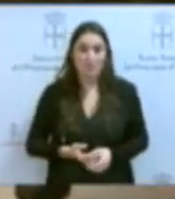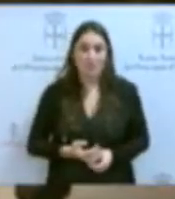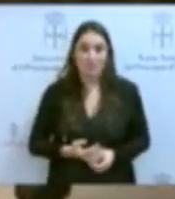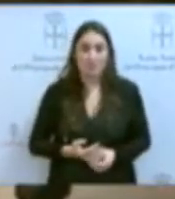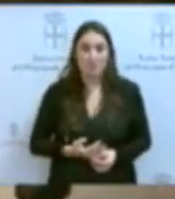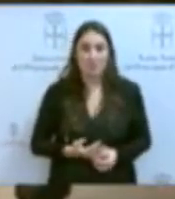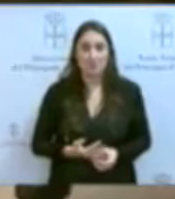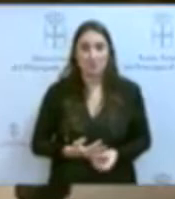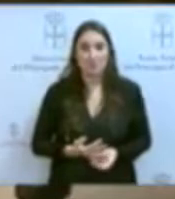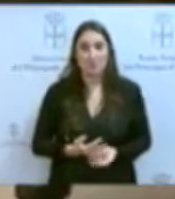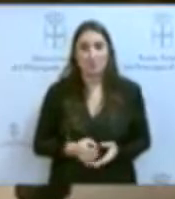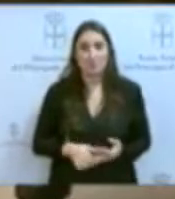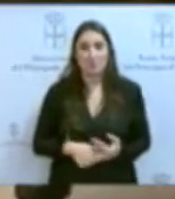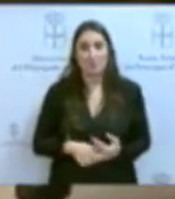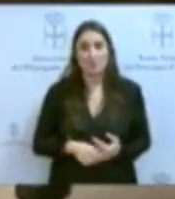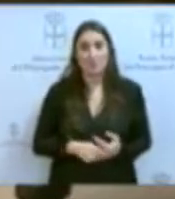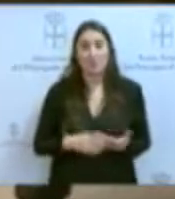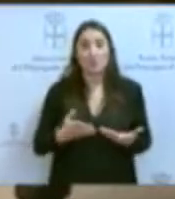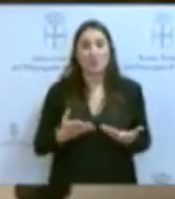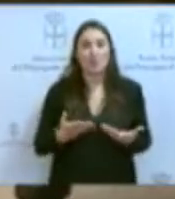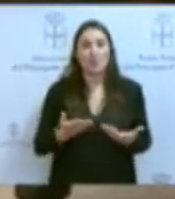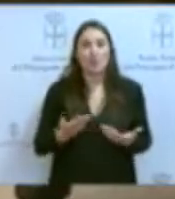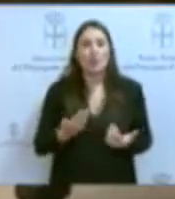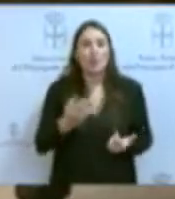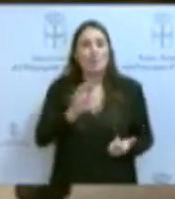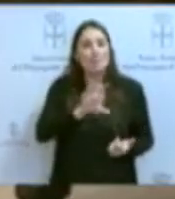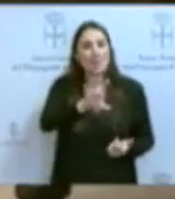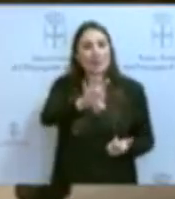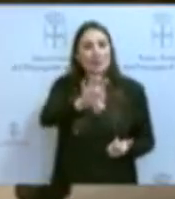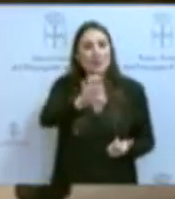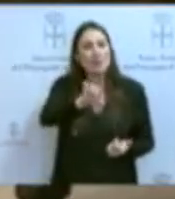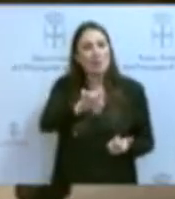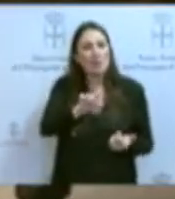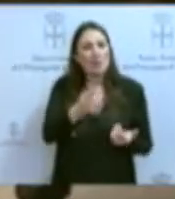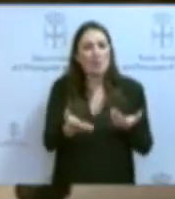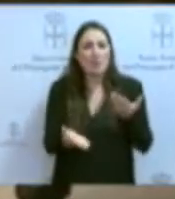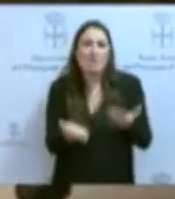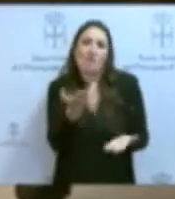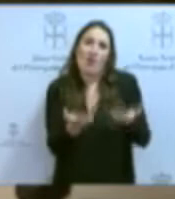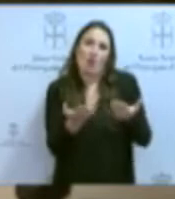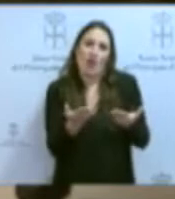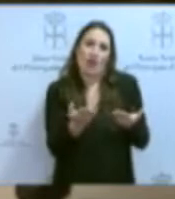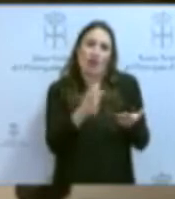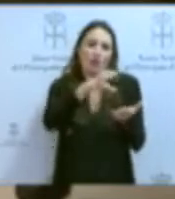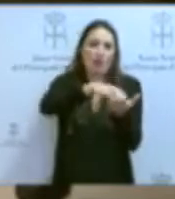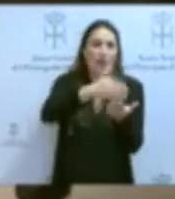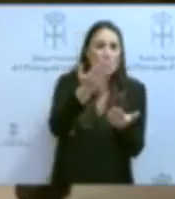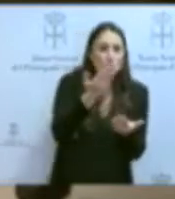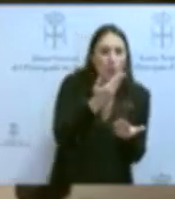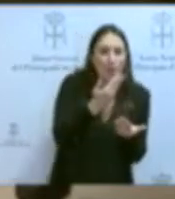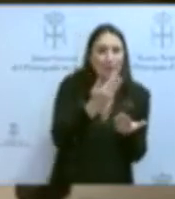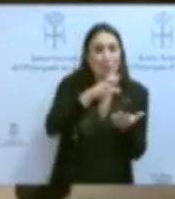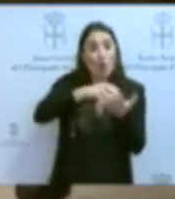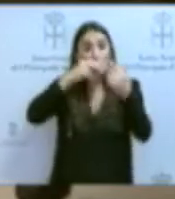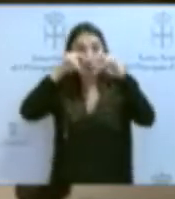La cohesión de un país se mide también por escuelas, centros médicos y empleos de calidad. Cuando yo oigo a un consejero que es capaz de